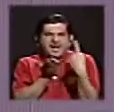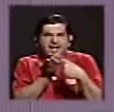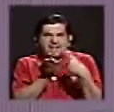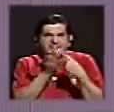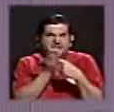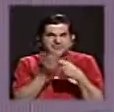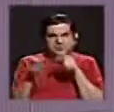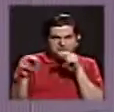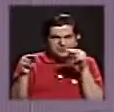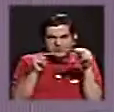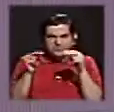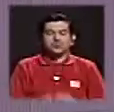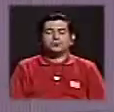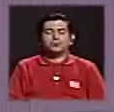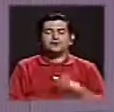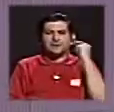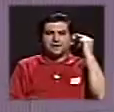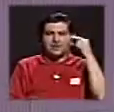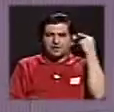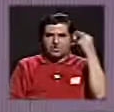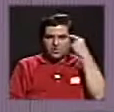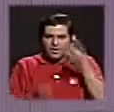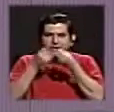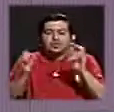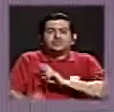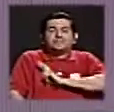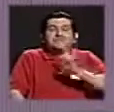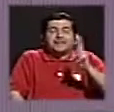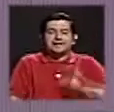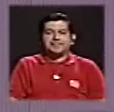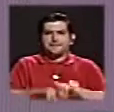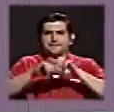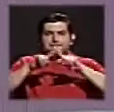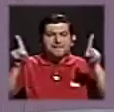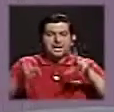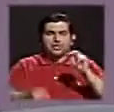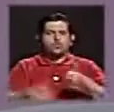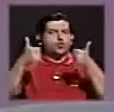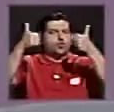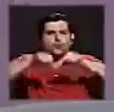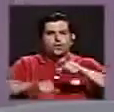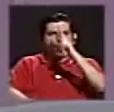sobre el tener un Estado laico, pero un Estado laico sin concordato, ¿no? Como